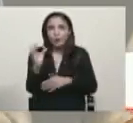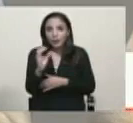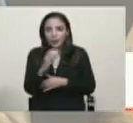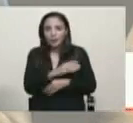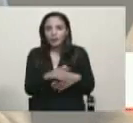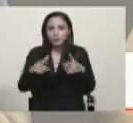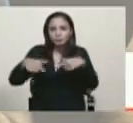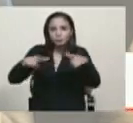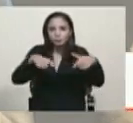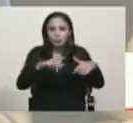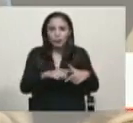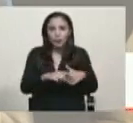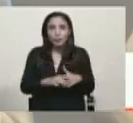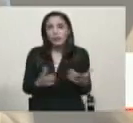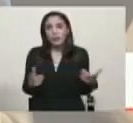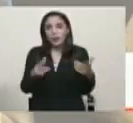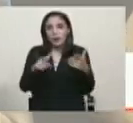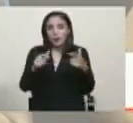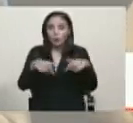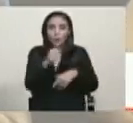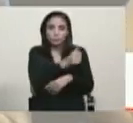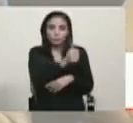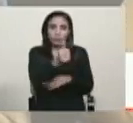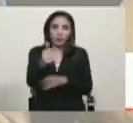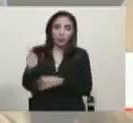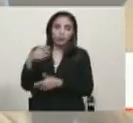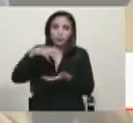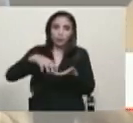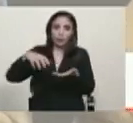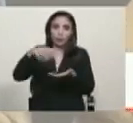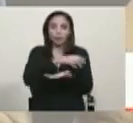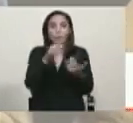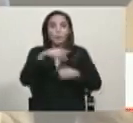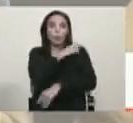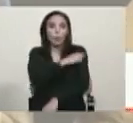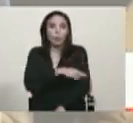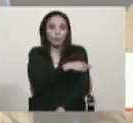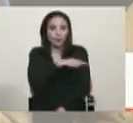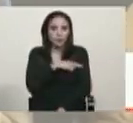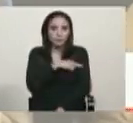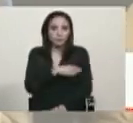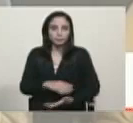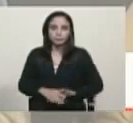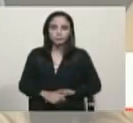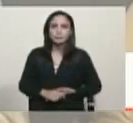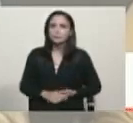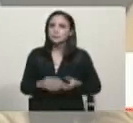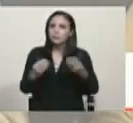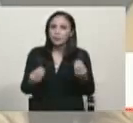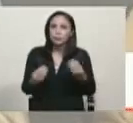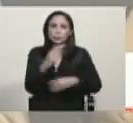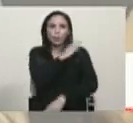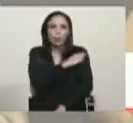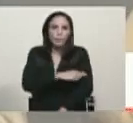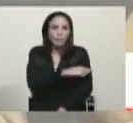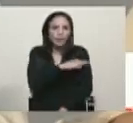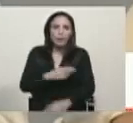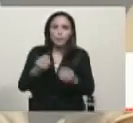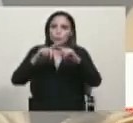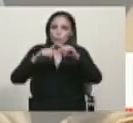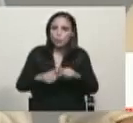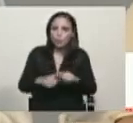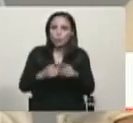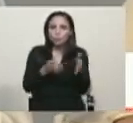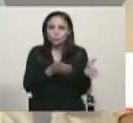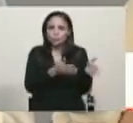tener una sede en cada una de las regiones y en los grandes hospitales. Usted lo señalaba, en muchos de nuestros hospitales tenemos un gran número de